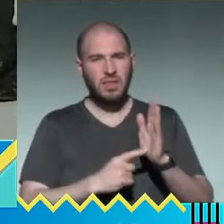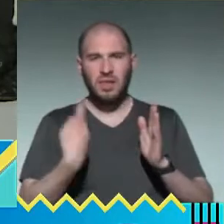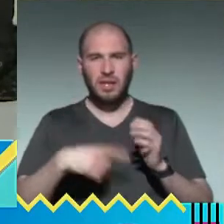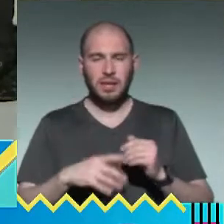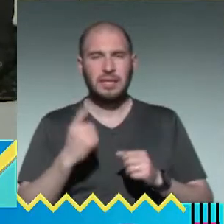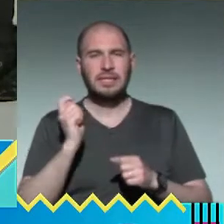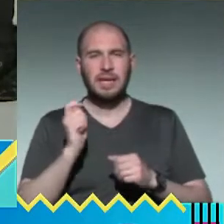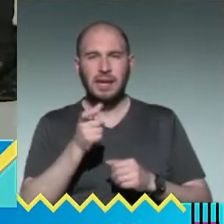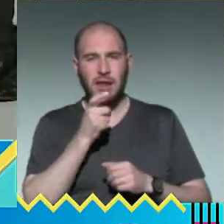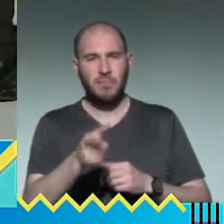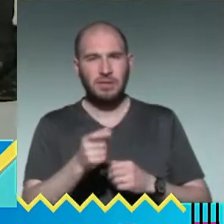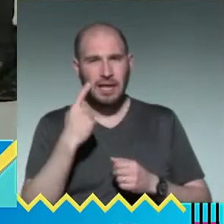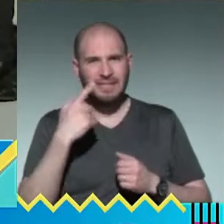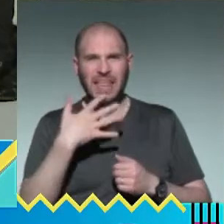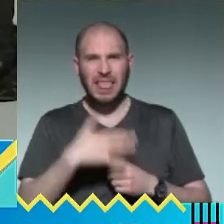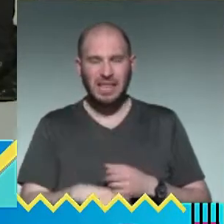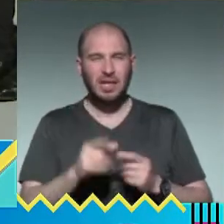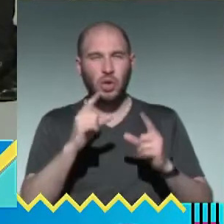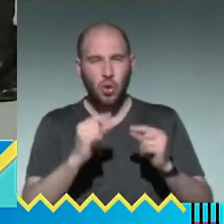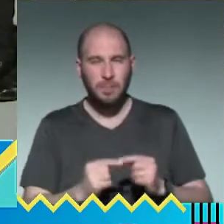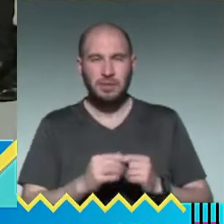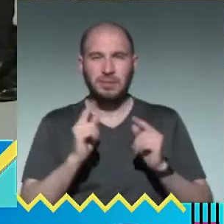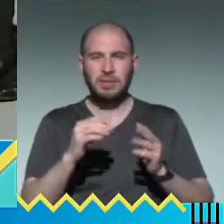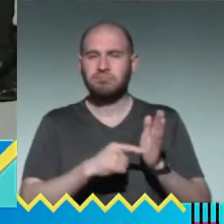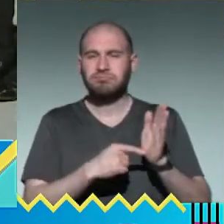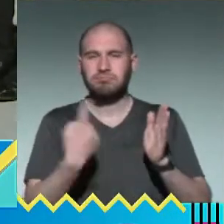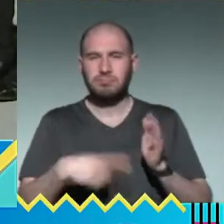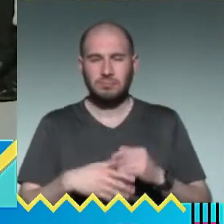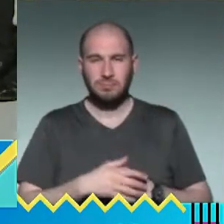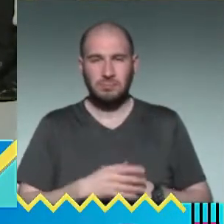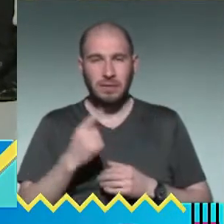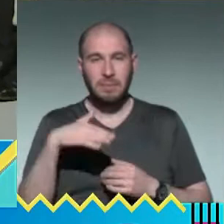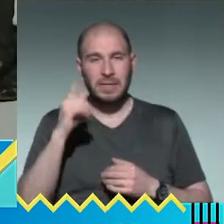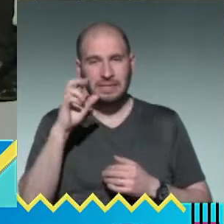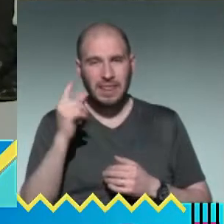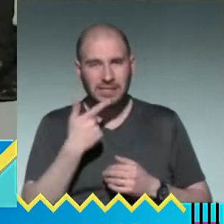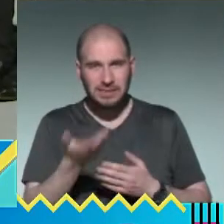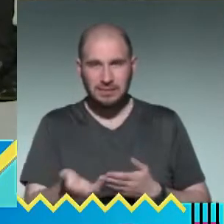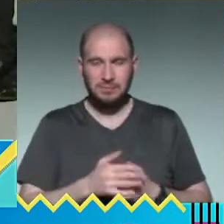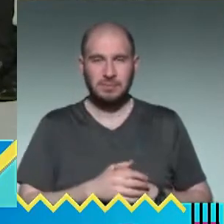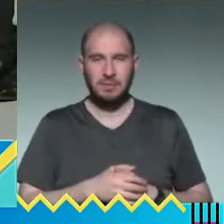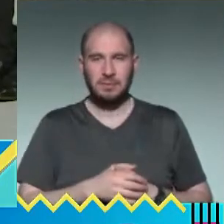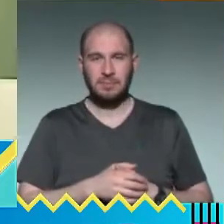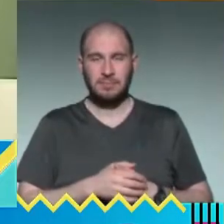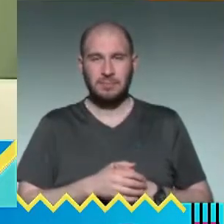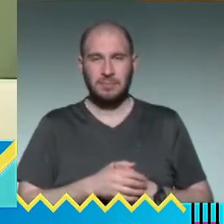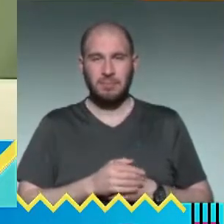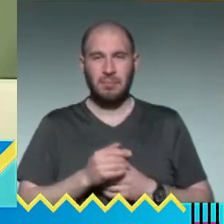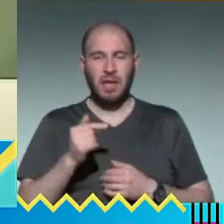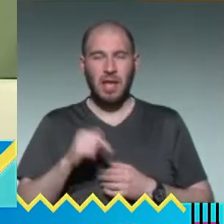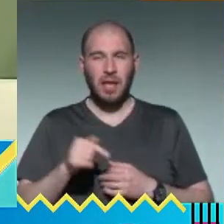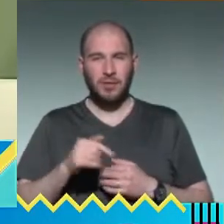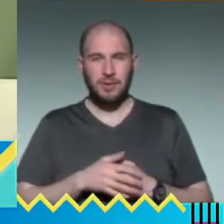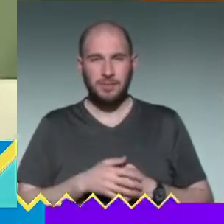se anima a tratar de entender estos números y qué nos están graficando hoy? ¿Te animás, Mercedes? Bueno, un poco lo que nos